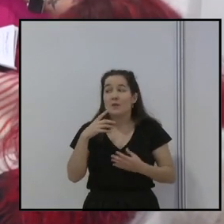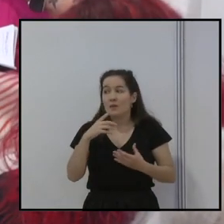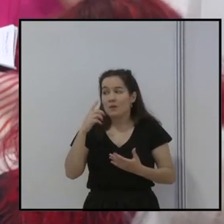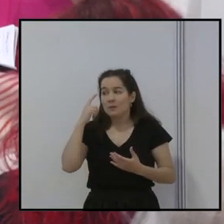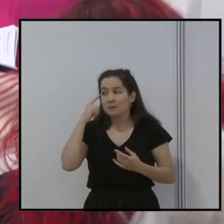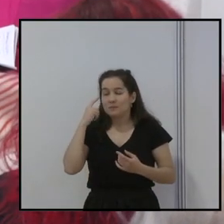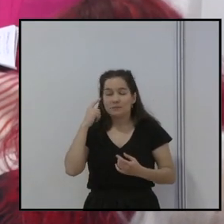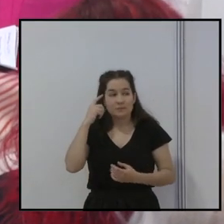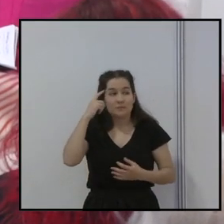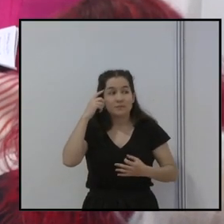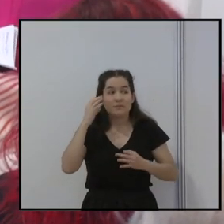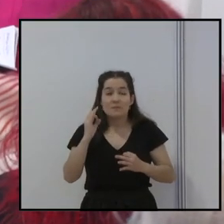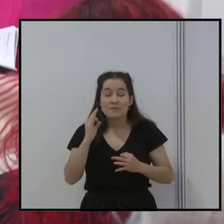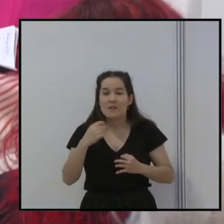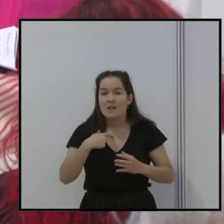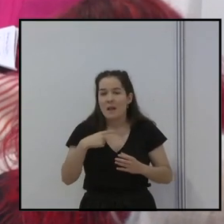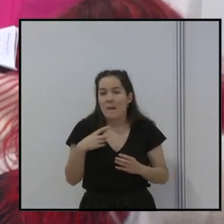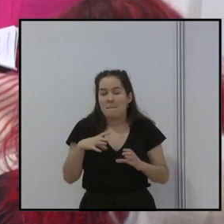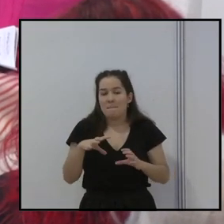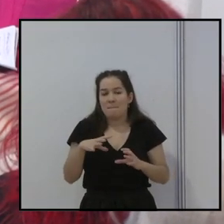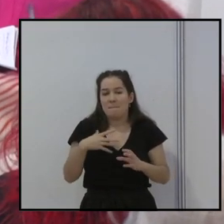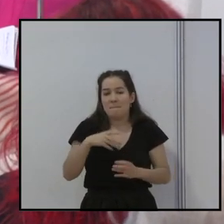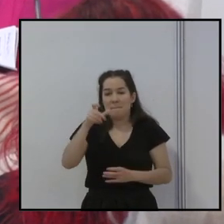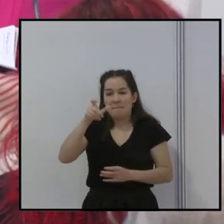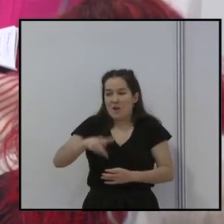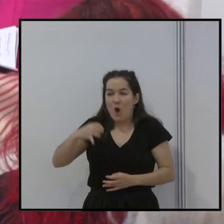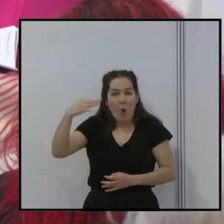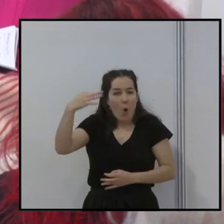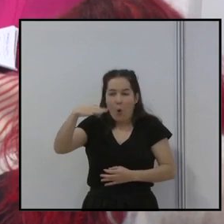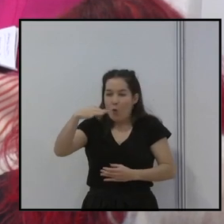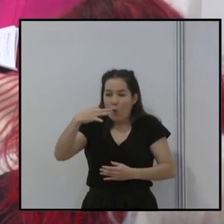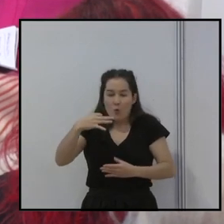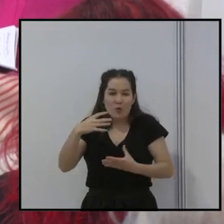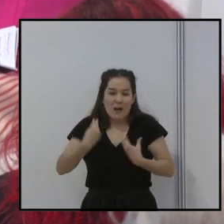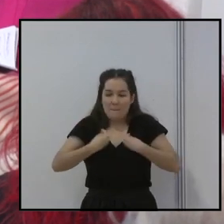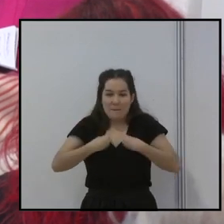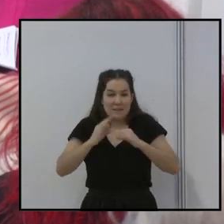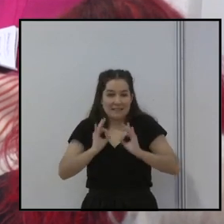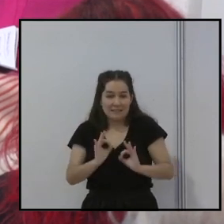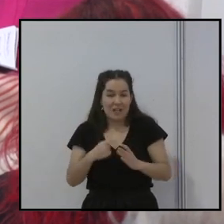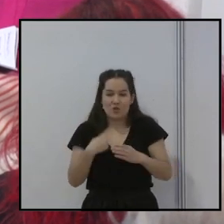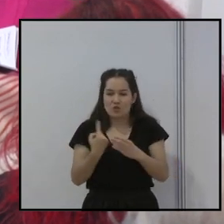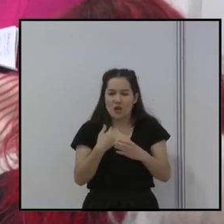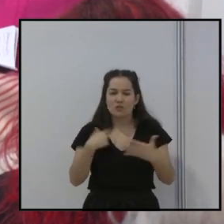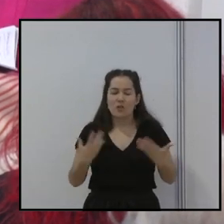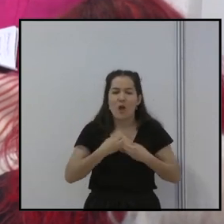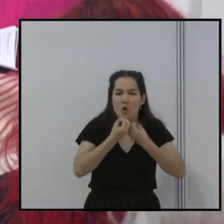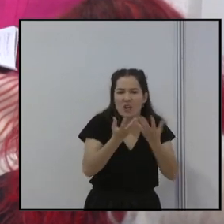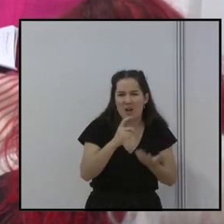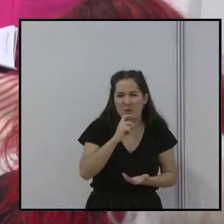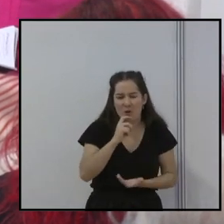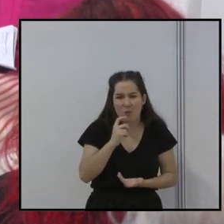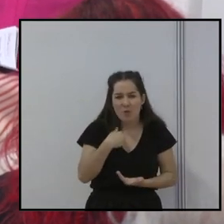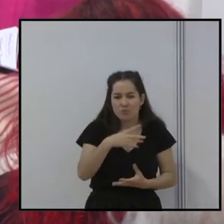verdaderamente eres la única persona que está pasando por ahí. Y que entonces, ¿cómo lo vas a contar? ¿Cómo lo vas a verbalizar? No solo ya porque te